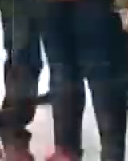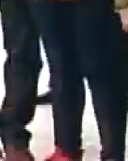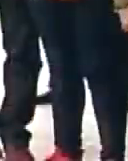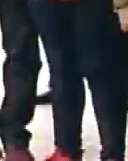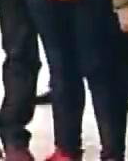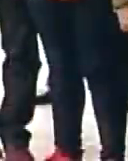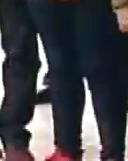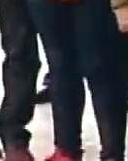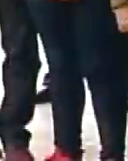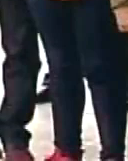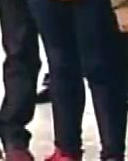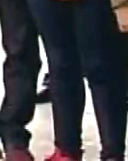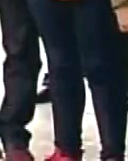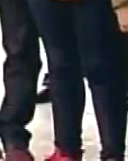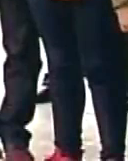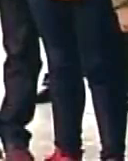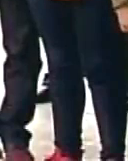Cabello.